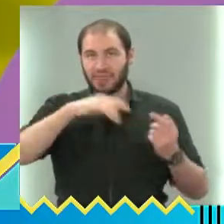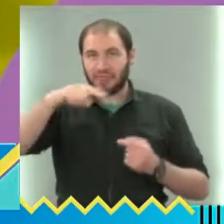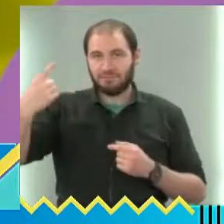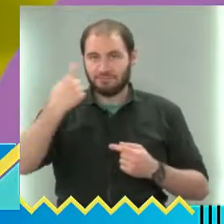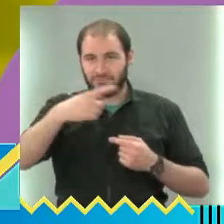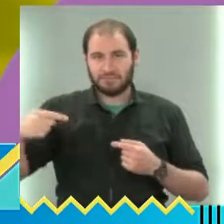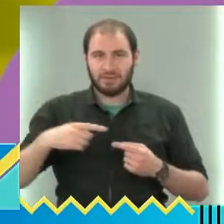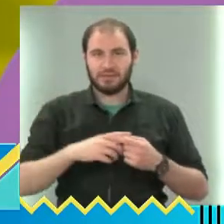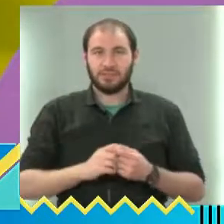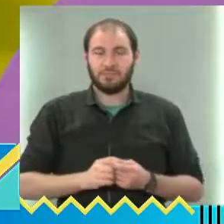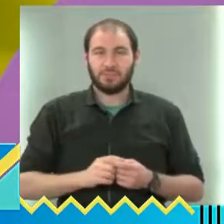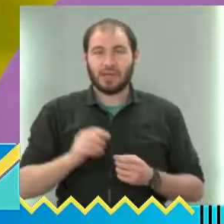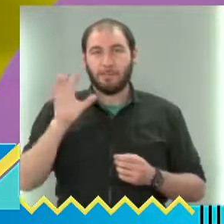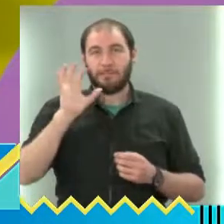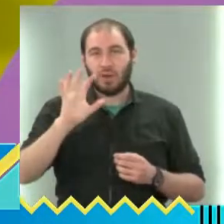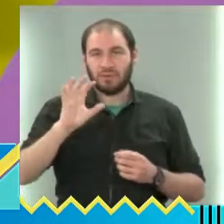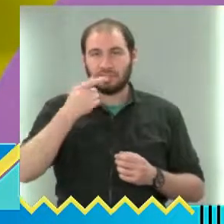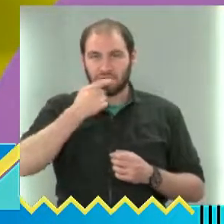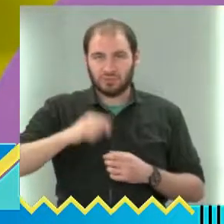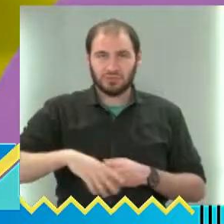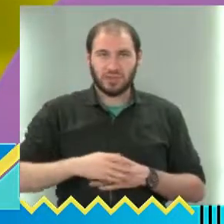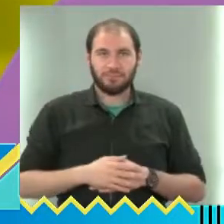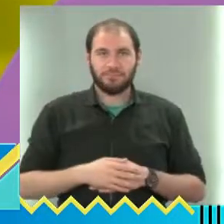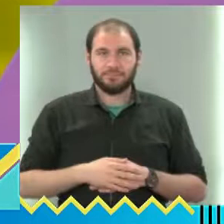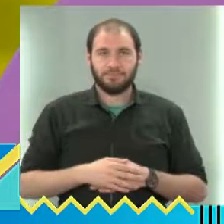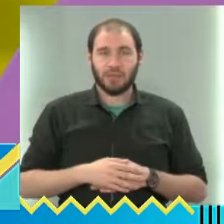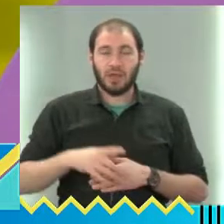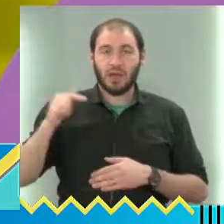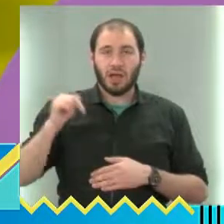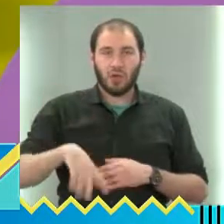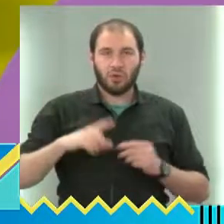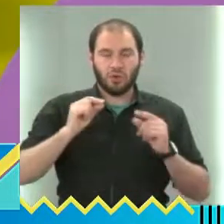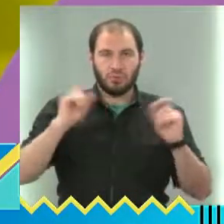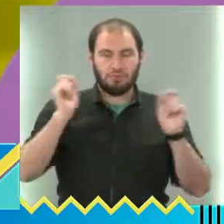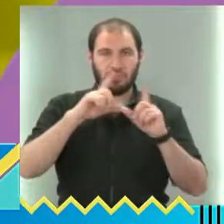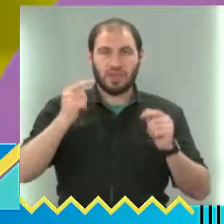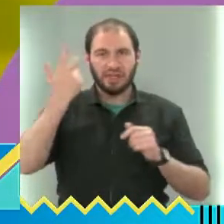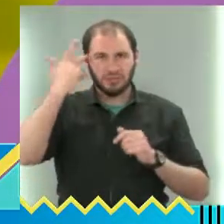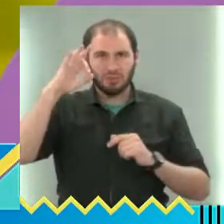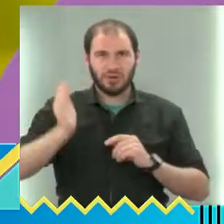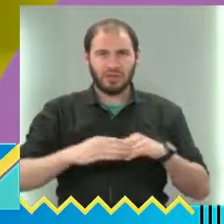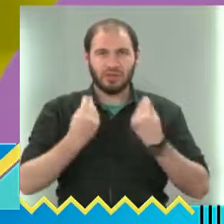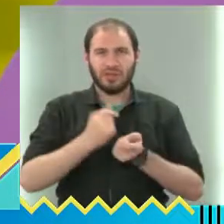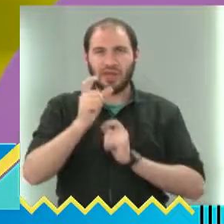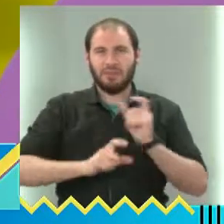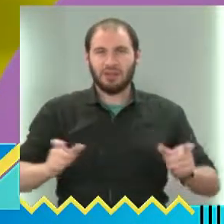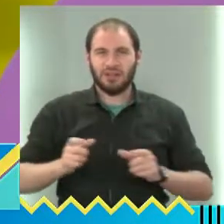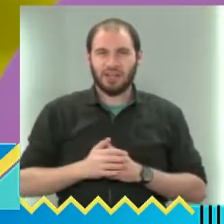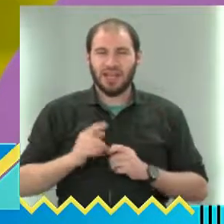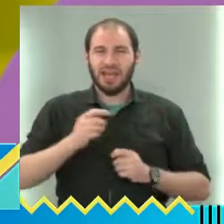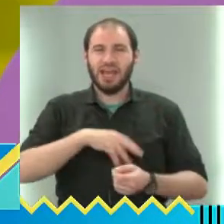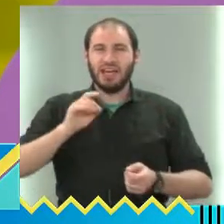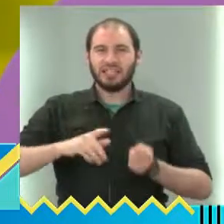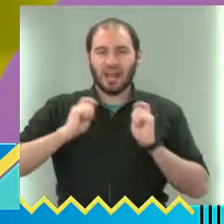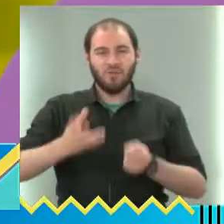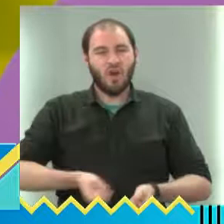encuentran distribuidos en la provincia de Mendoza. Es un número alarmante, solamente el 18% de la población dona sangre